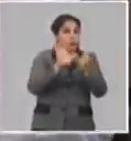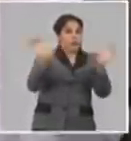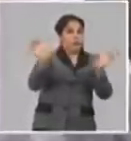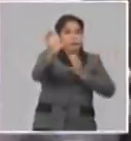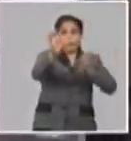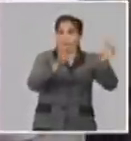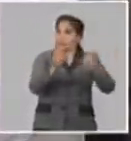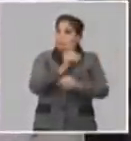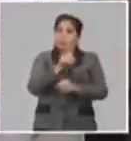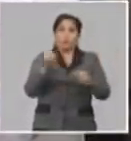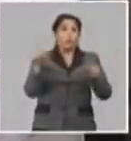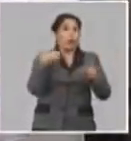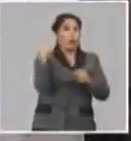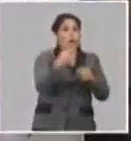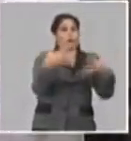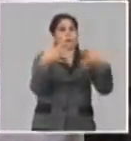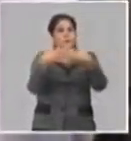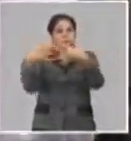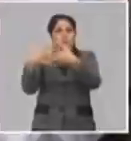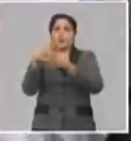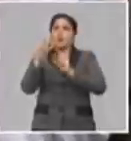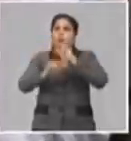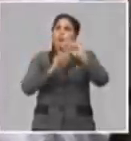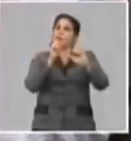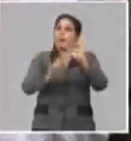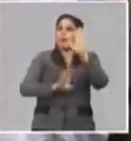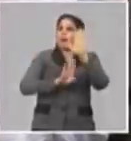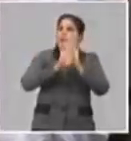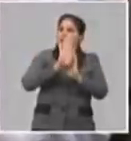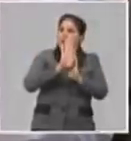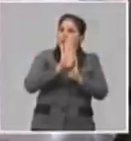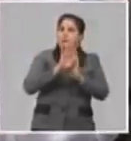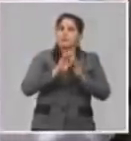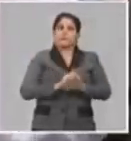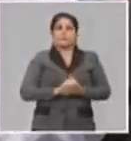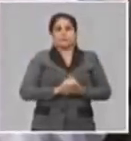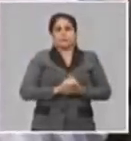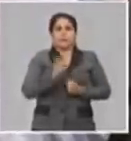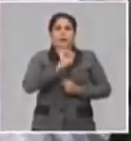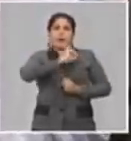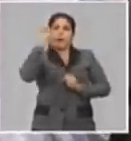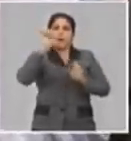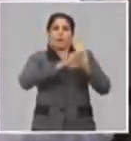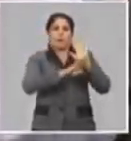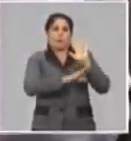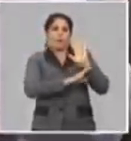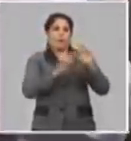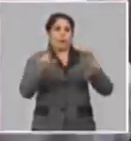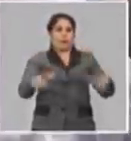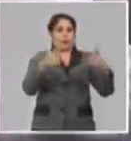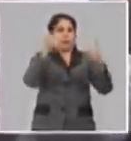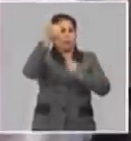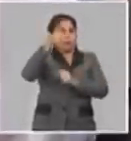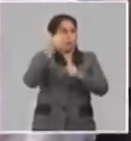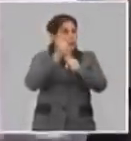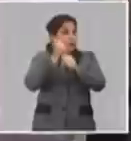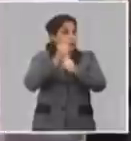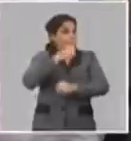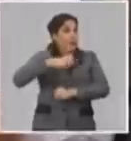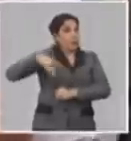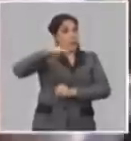ellas, y en ese sentido ir entonces avanzando en su implementación. Como el presidente planteó, trabajaremos en